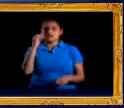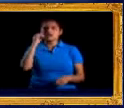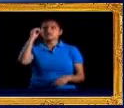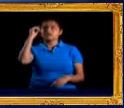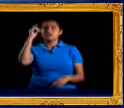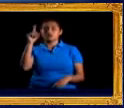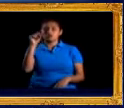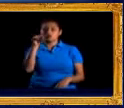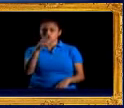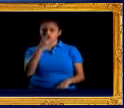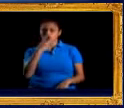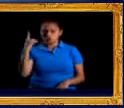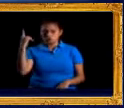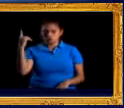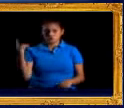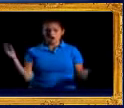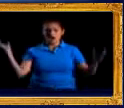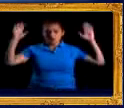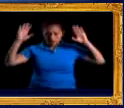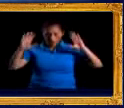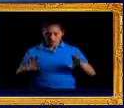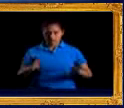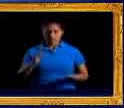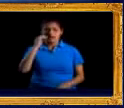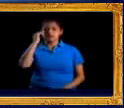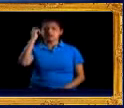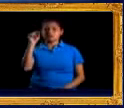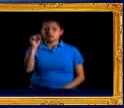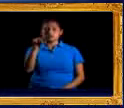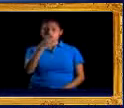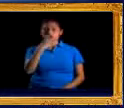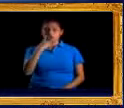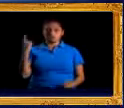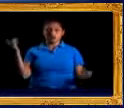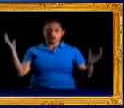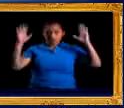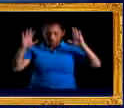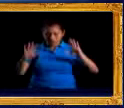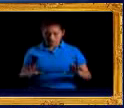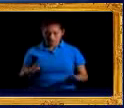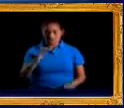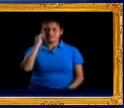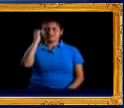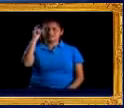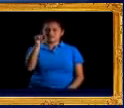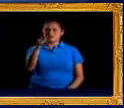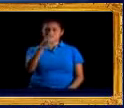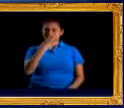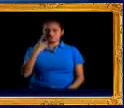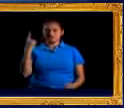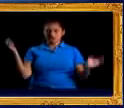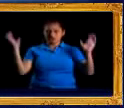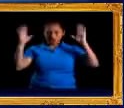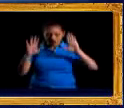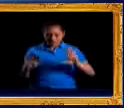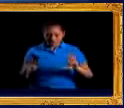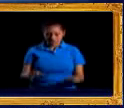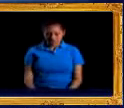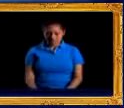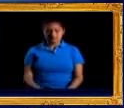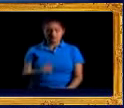adorarás, al Señor tu Dios adorarás, al Señor tu Dios